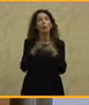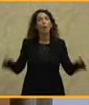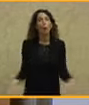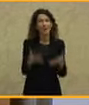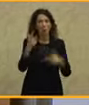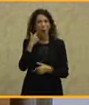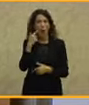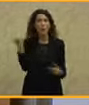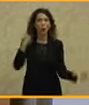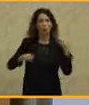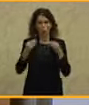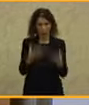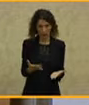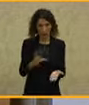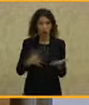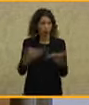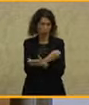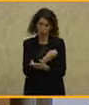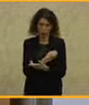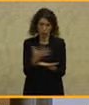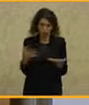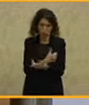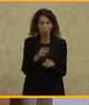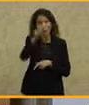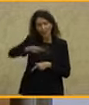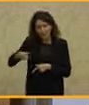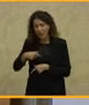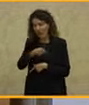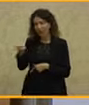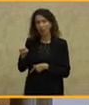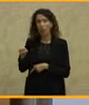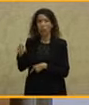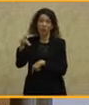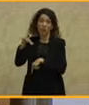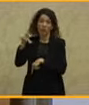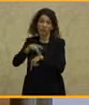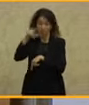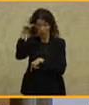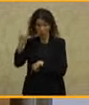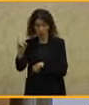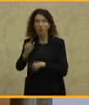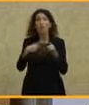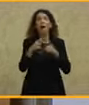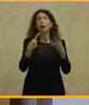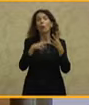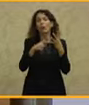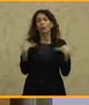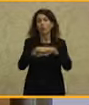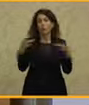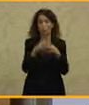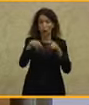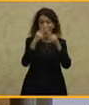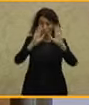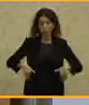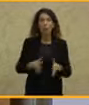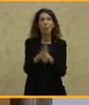de los hábitos de conducta, de todos hacia las personas de vuestro ámbito. Cuarto, la integración social y, por último,